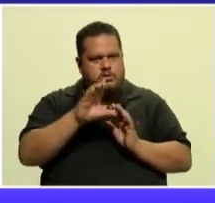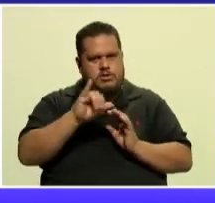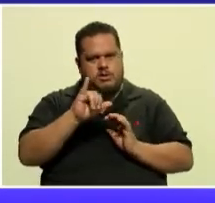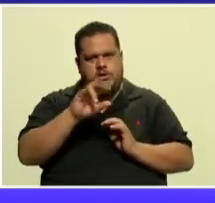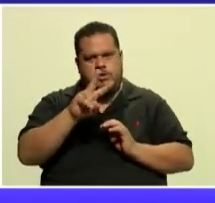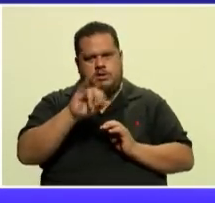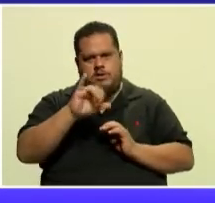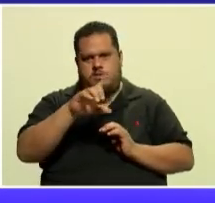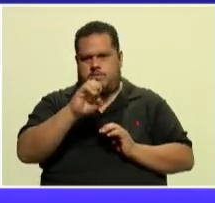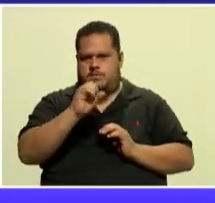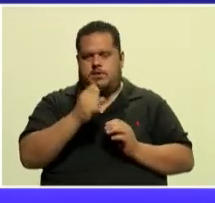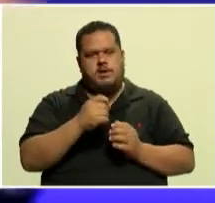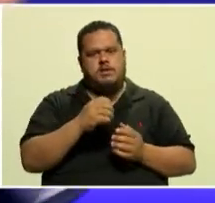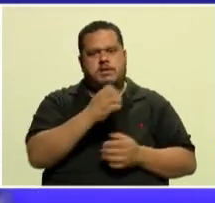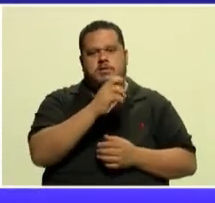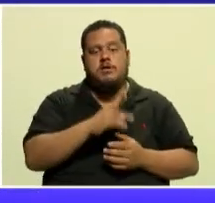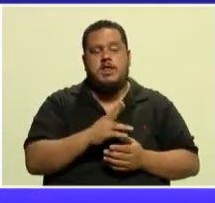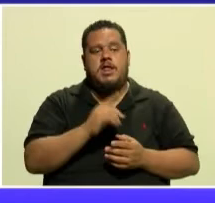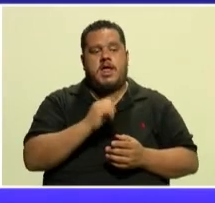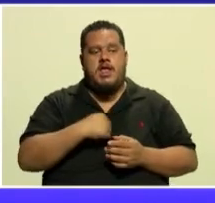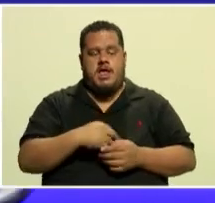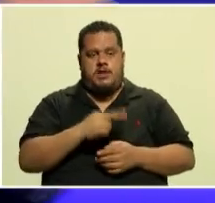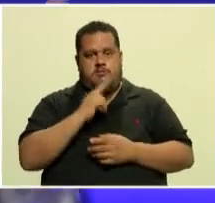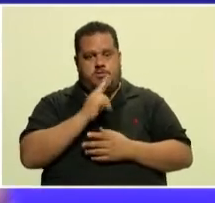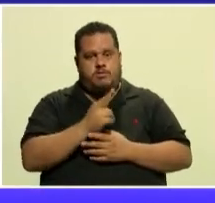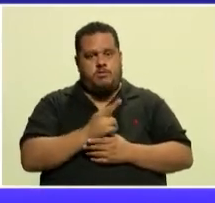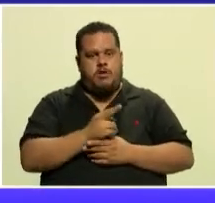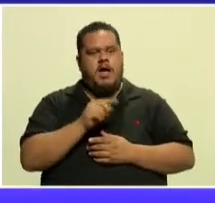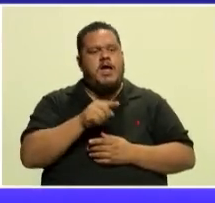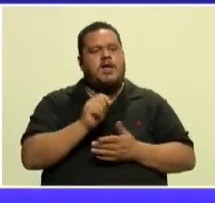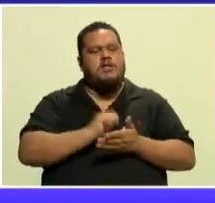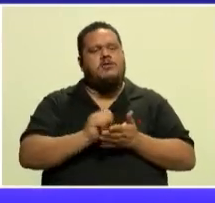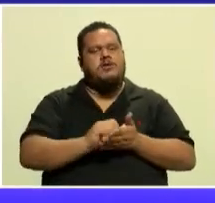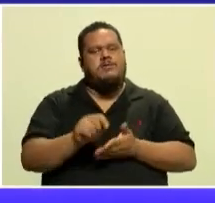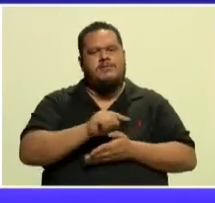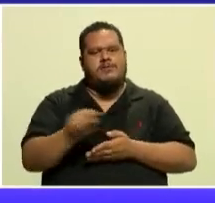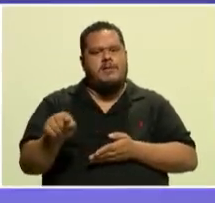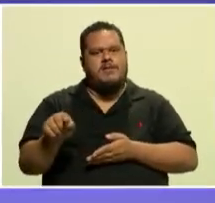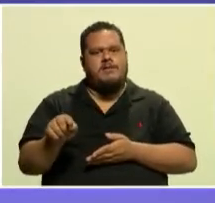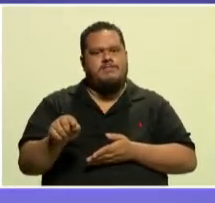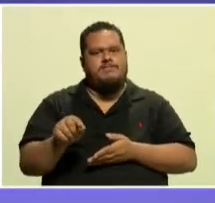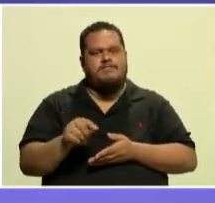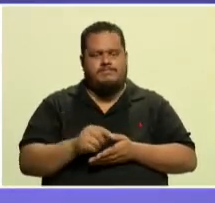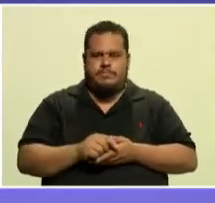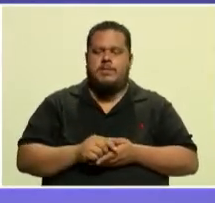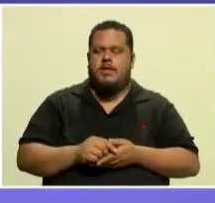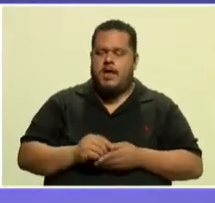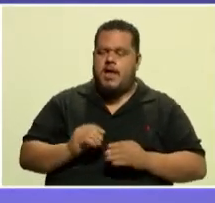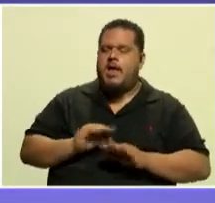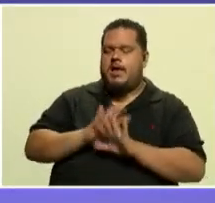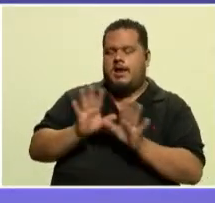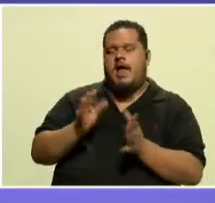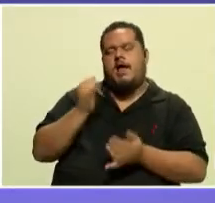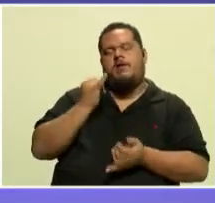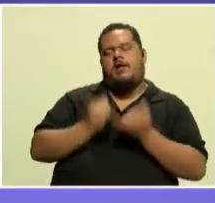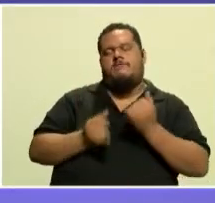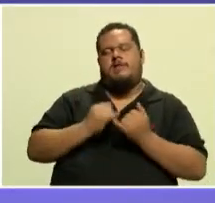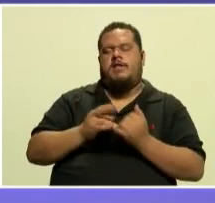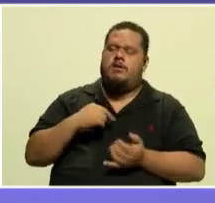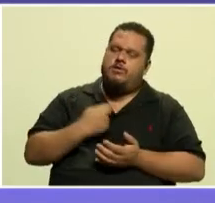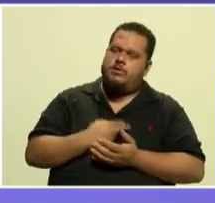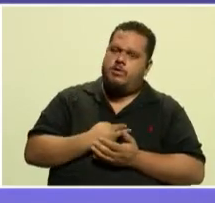estadounidenses. Y le respondió al periodista, esto lo escribieron ustedes. Sí, claro. Es que al final nosotros